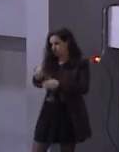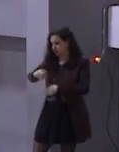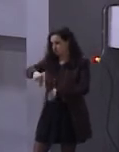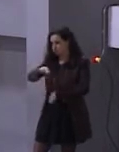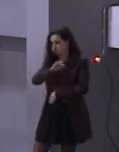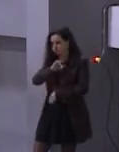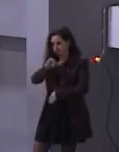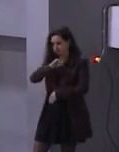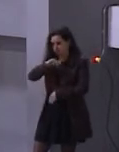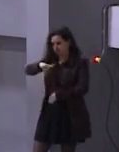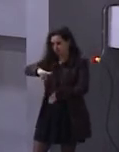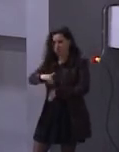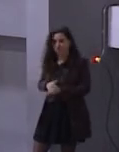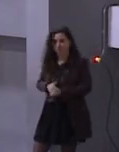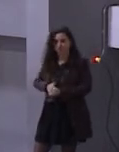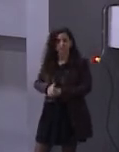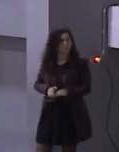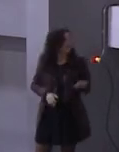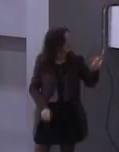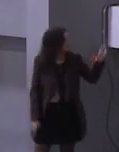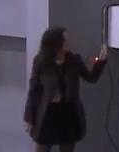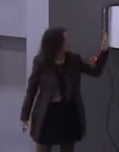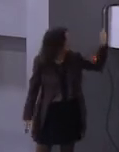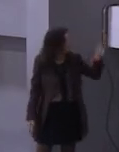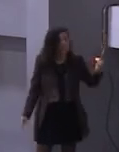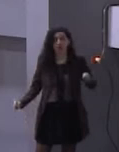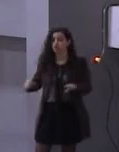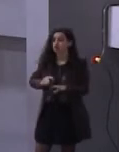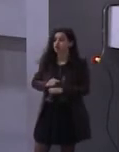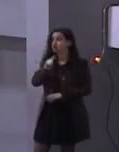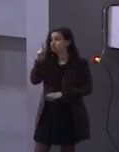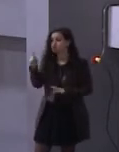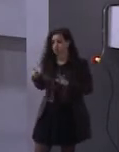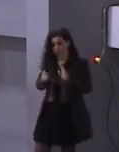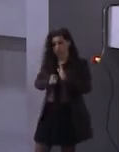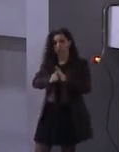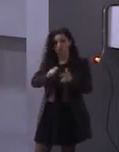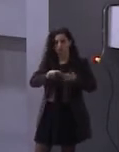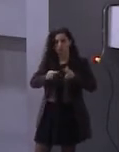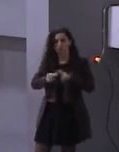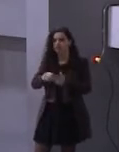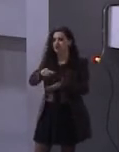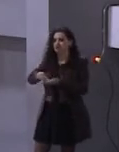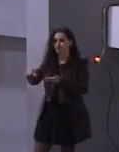cabo. Entonces, este es el total en relación con los gastos. Es